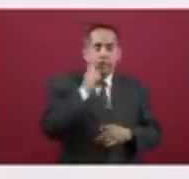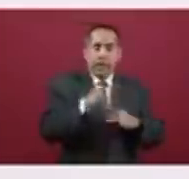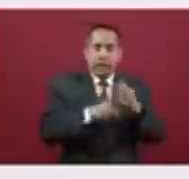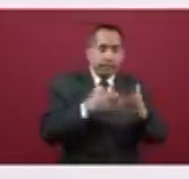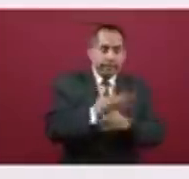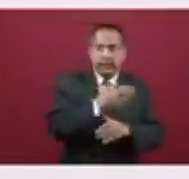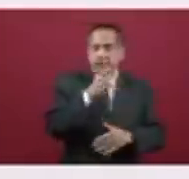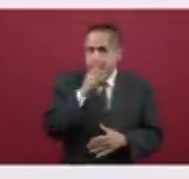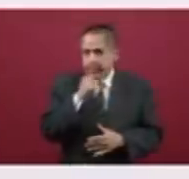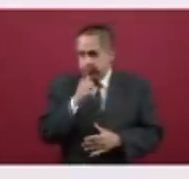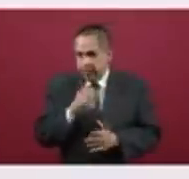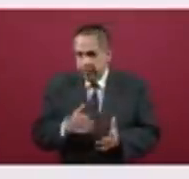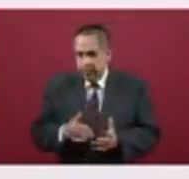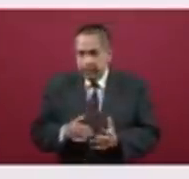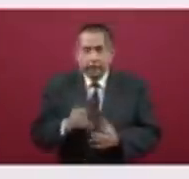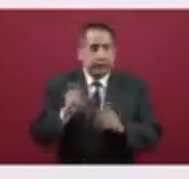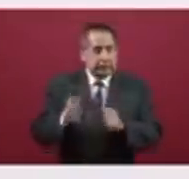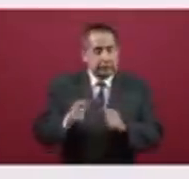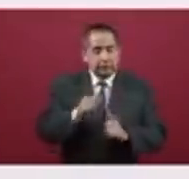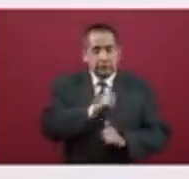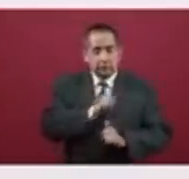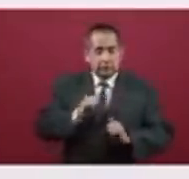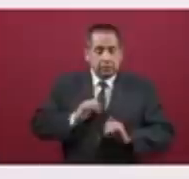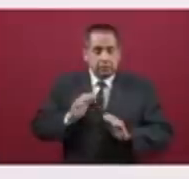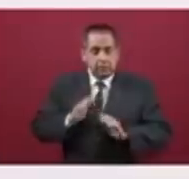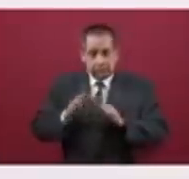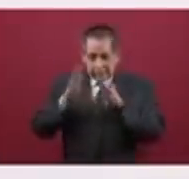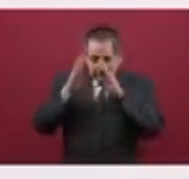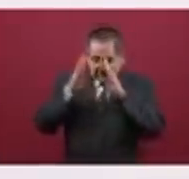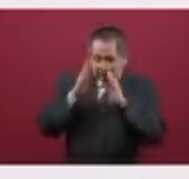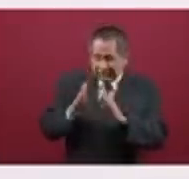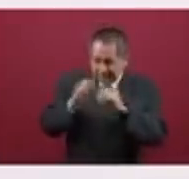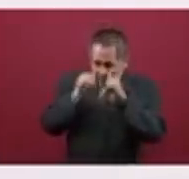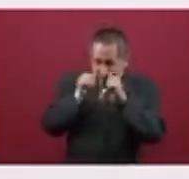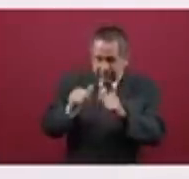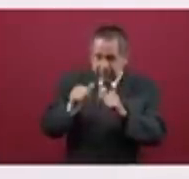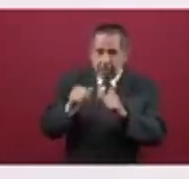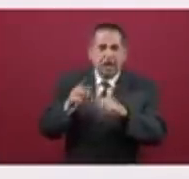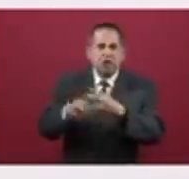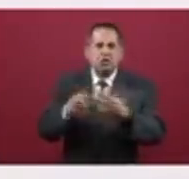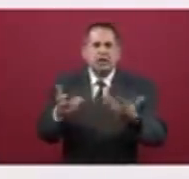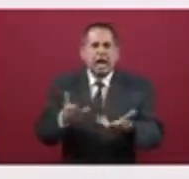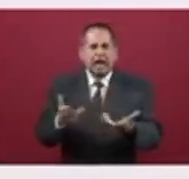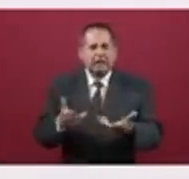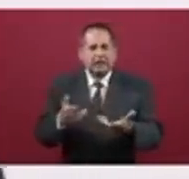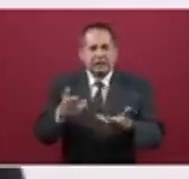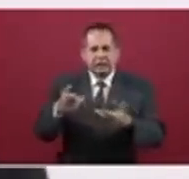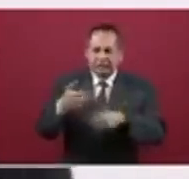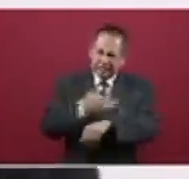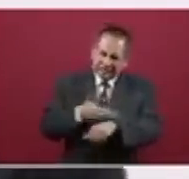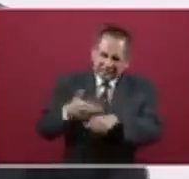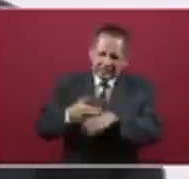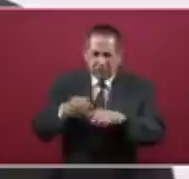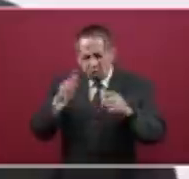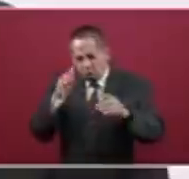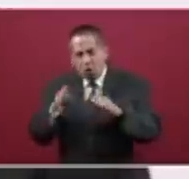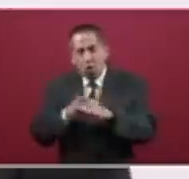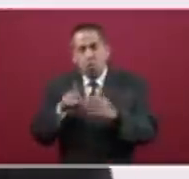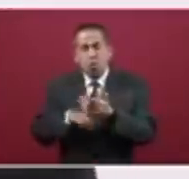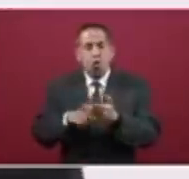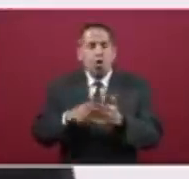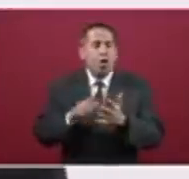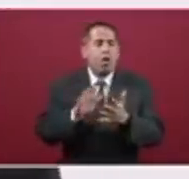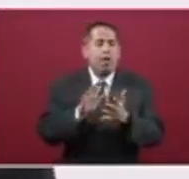y que estaban dedicados básicamente a la realización de operativos contra el